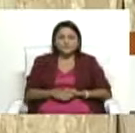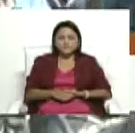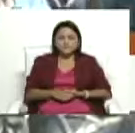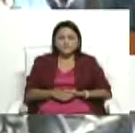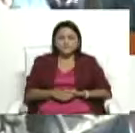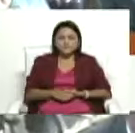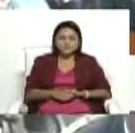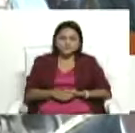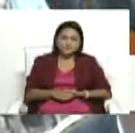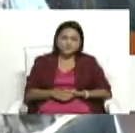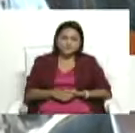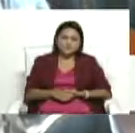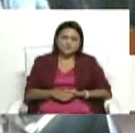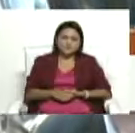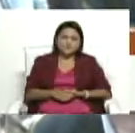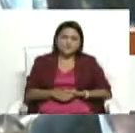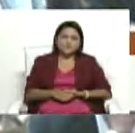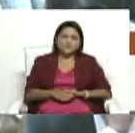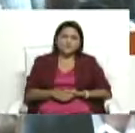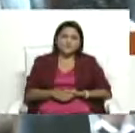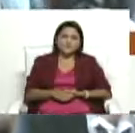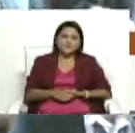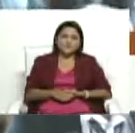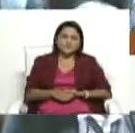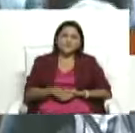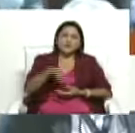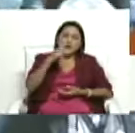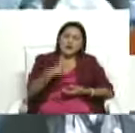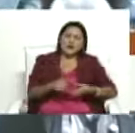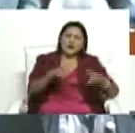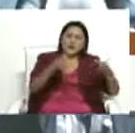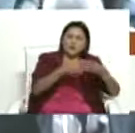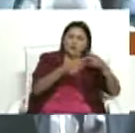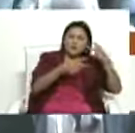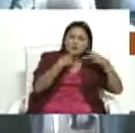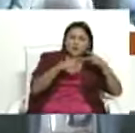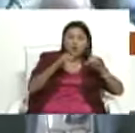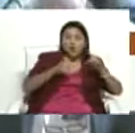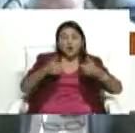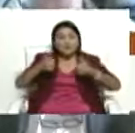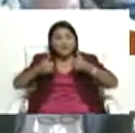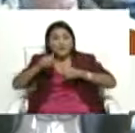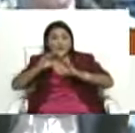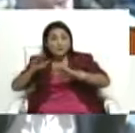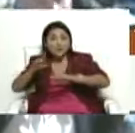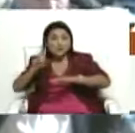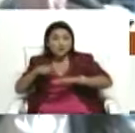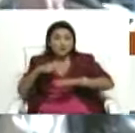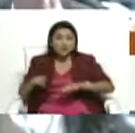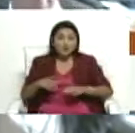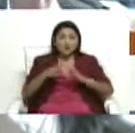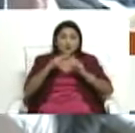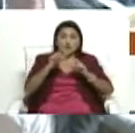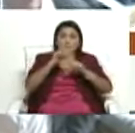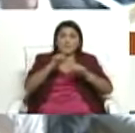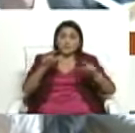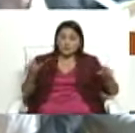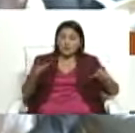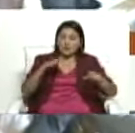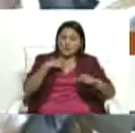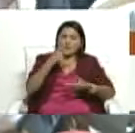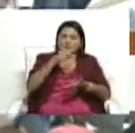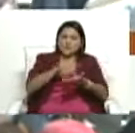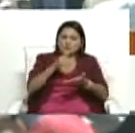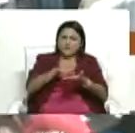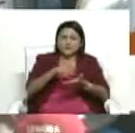características y el tamaño de los partidos políticos y del favor electoral de un determinado candidato o candidata, todos y todas podamos